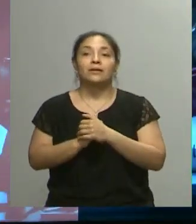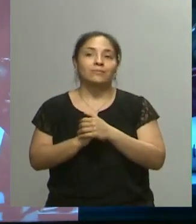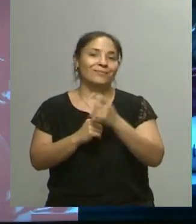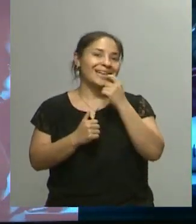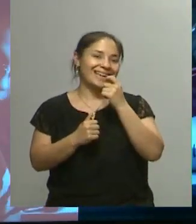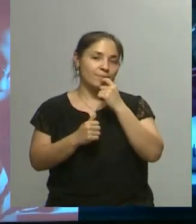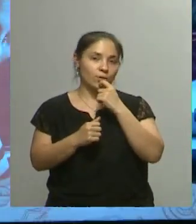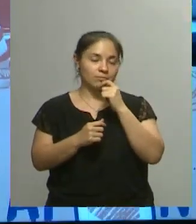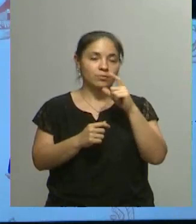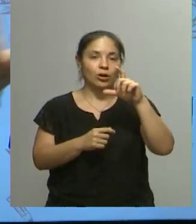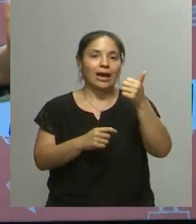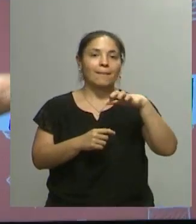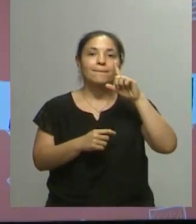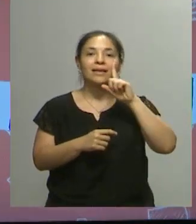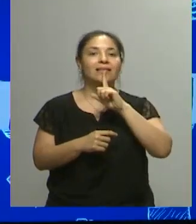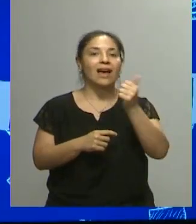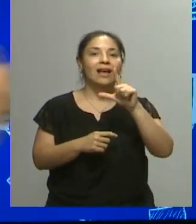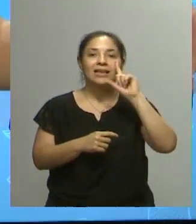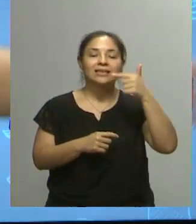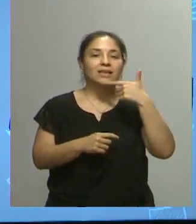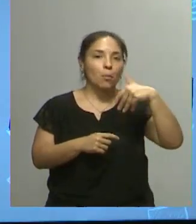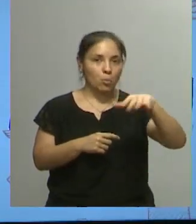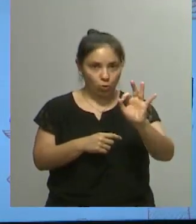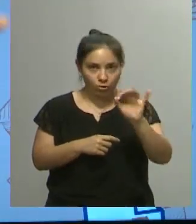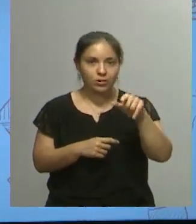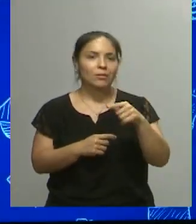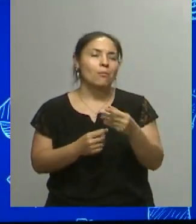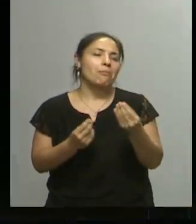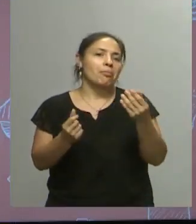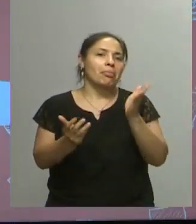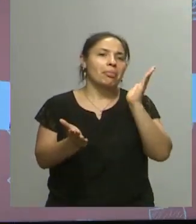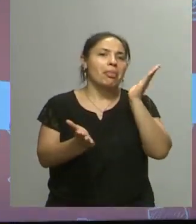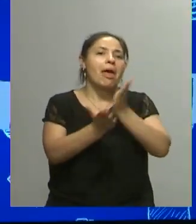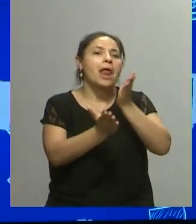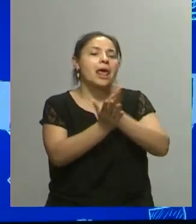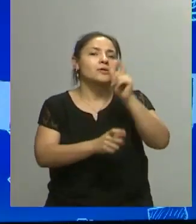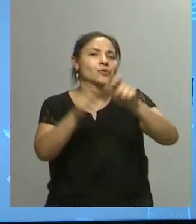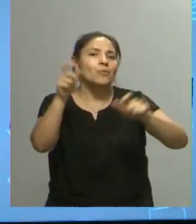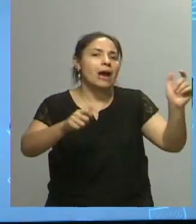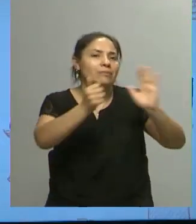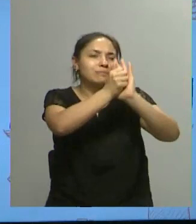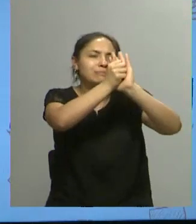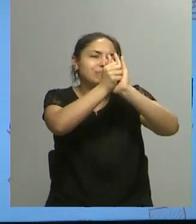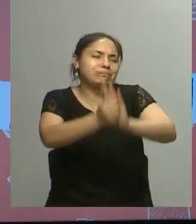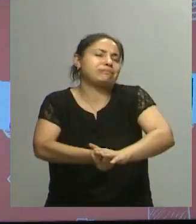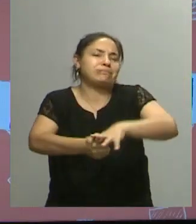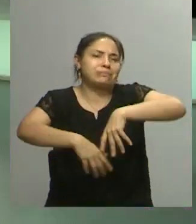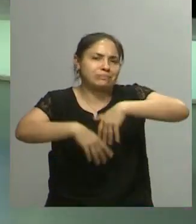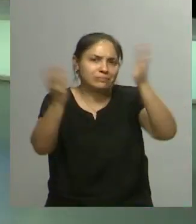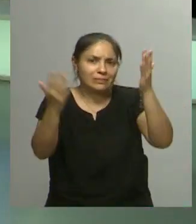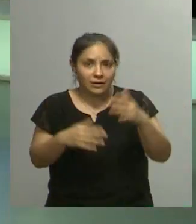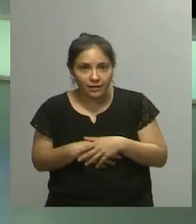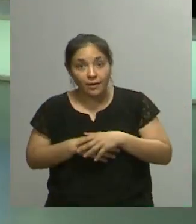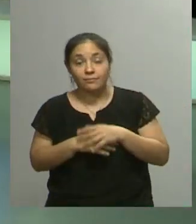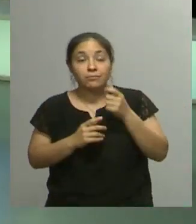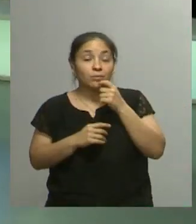el capitalismo, se violan derechos humanos pero sin criterio quizás. Y nunca haciendo una autocrítica,